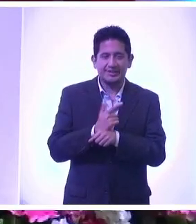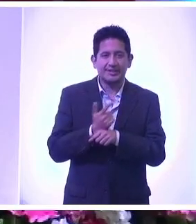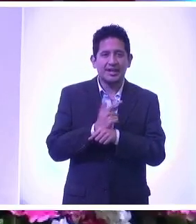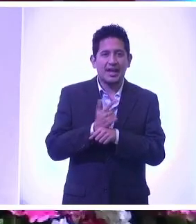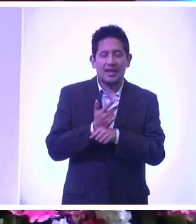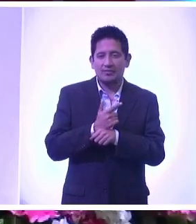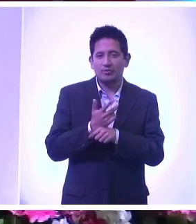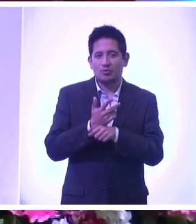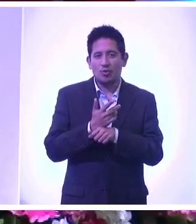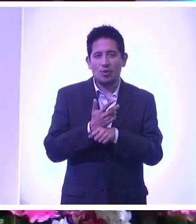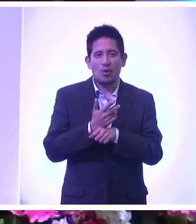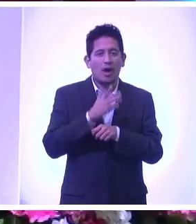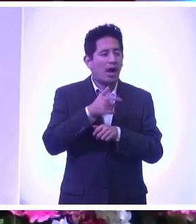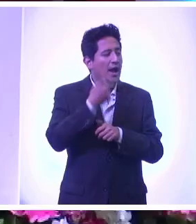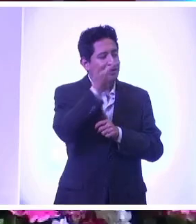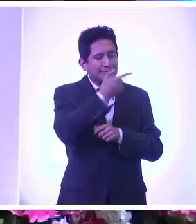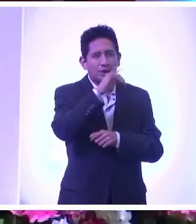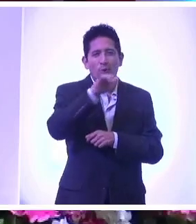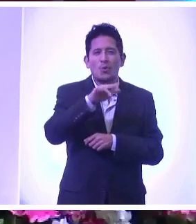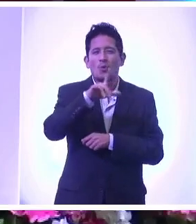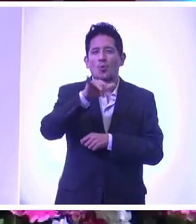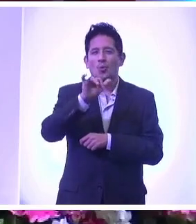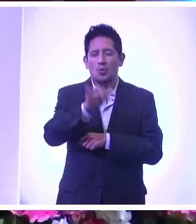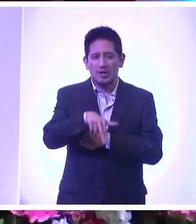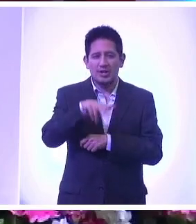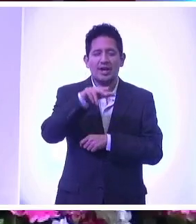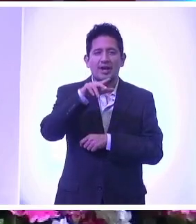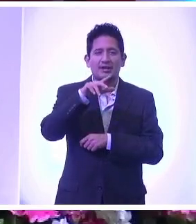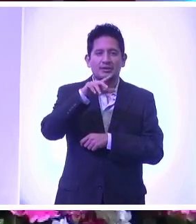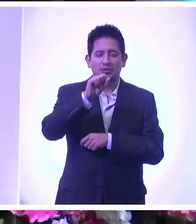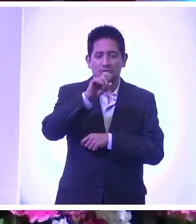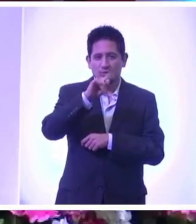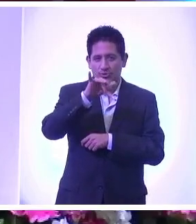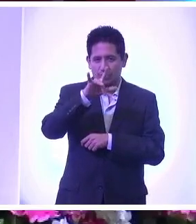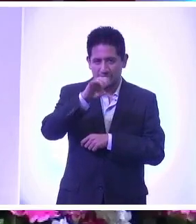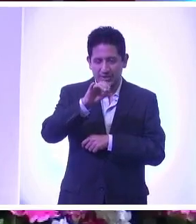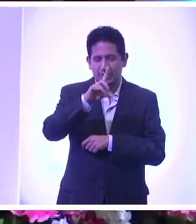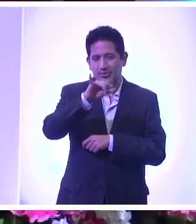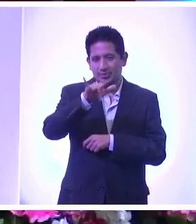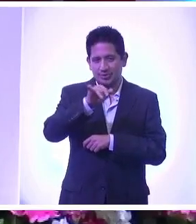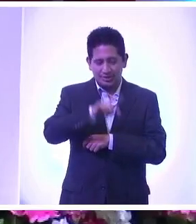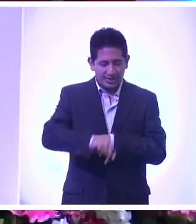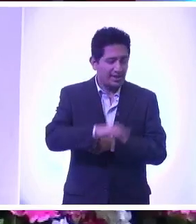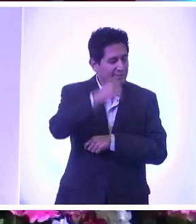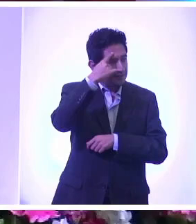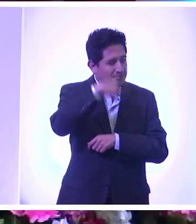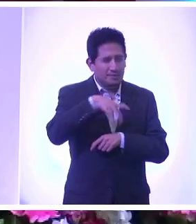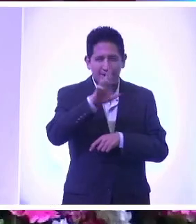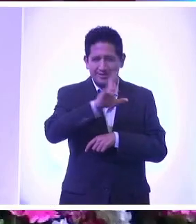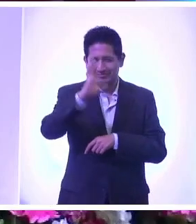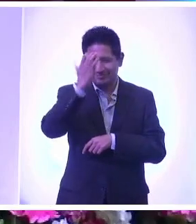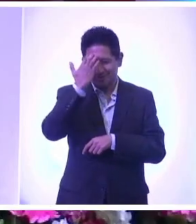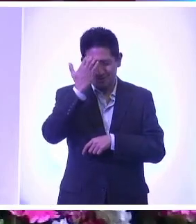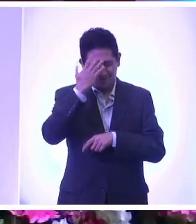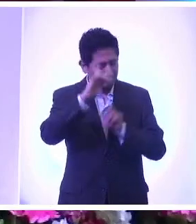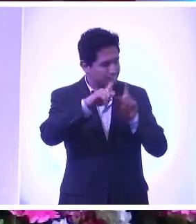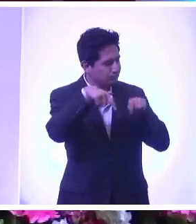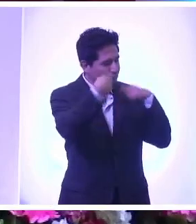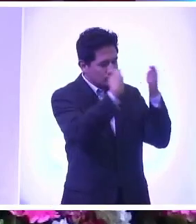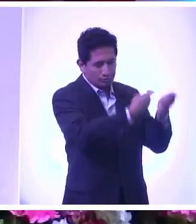reconocimiento licenciado Julián sobrino Díaz que recibe Con un fuerte aplauso de todos